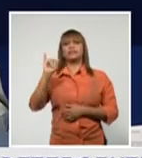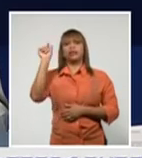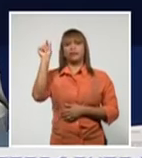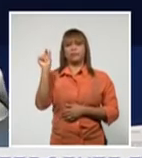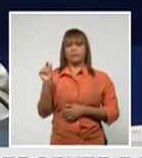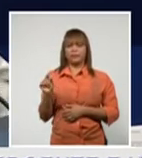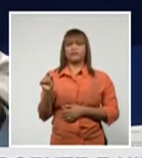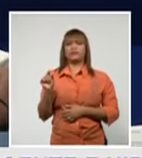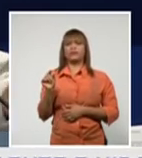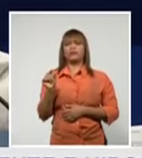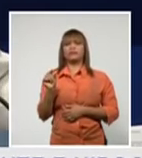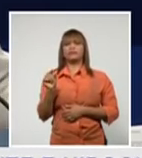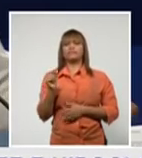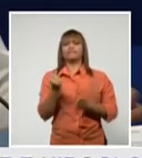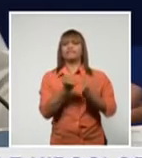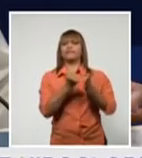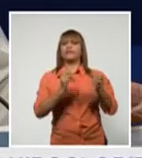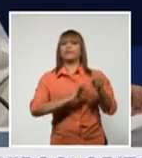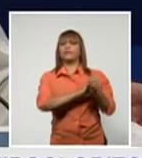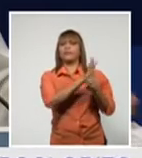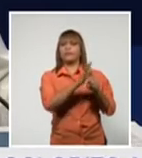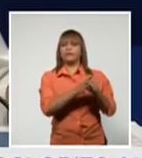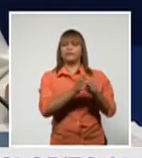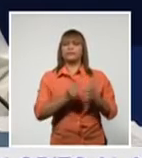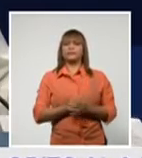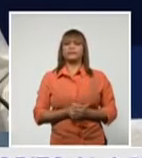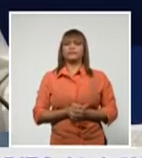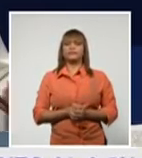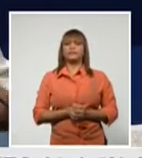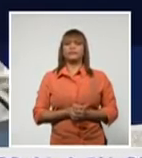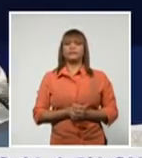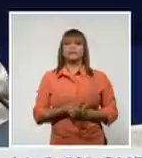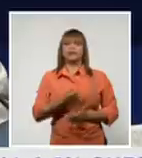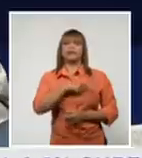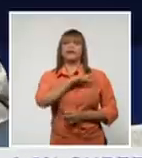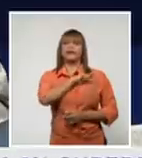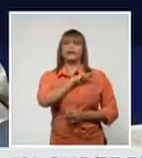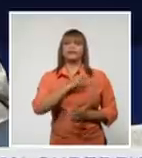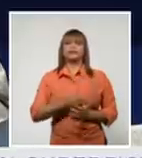fueron diagnosticadas con la enfermedad en el día de ayer.